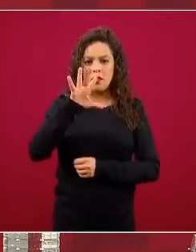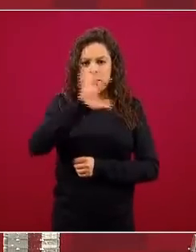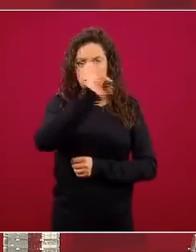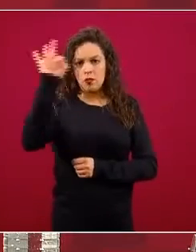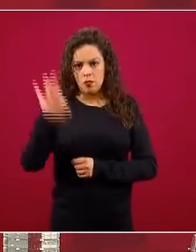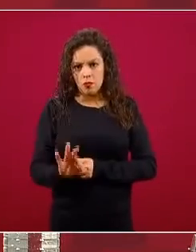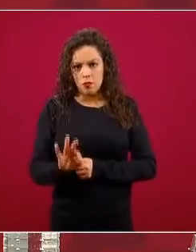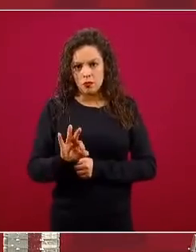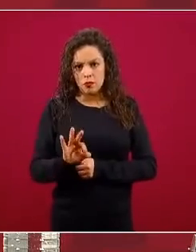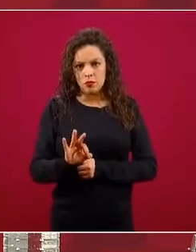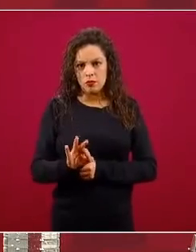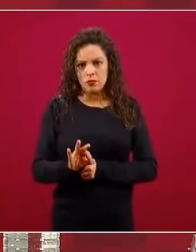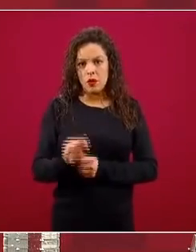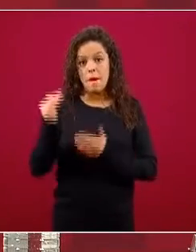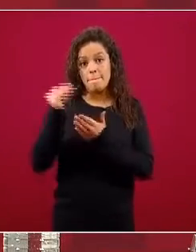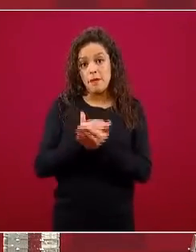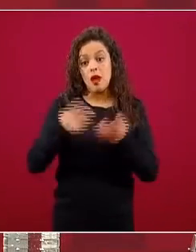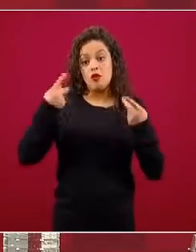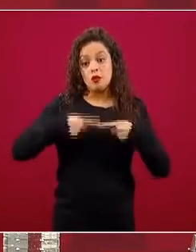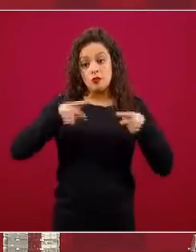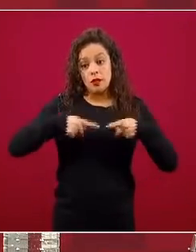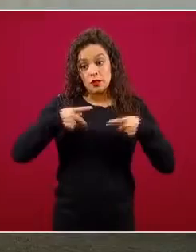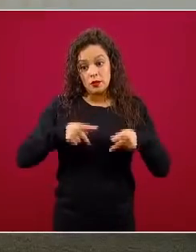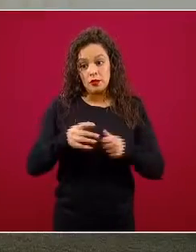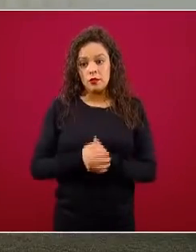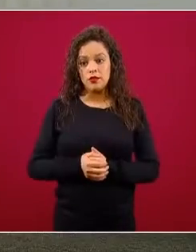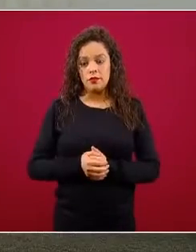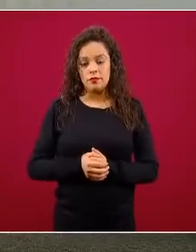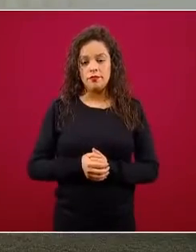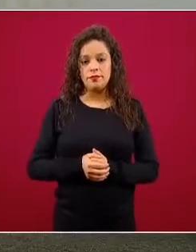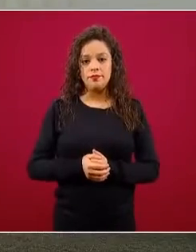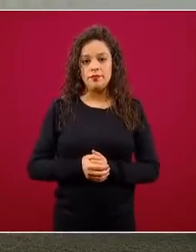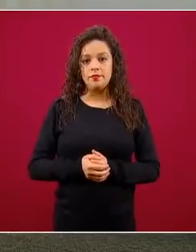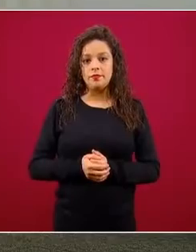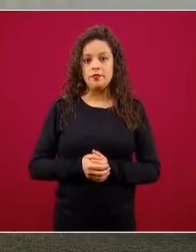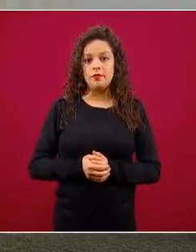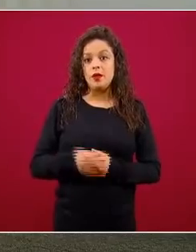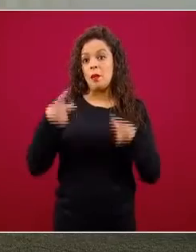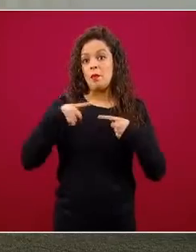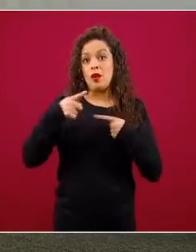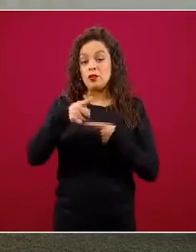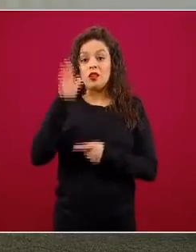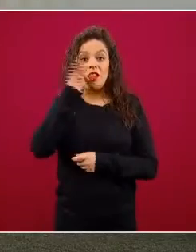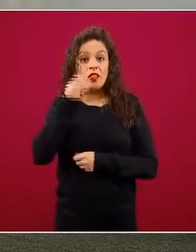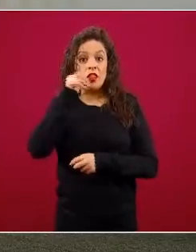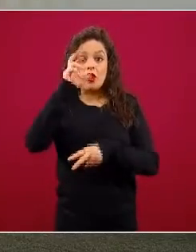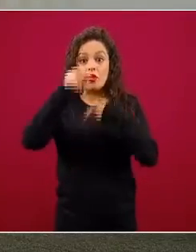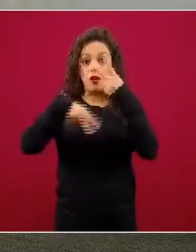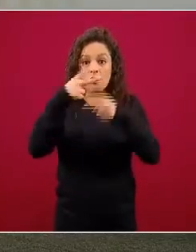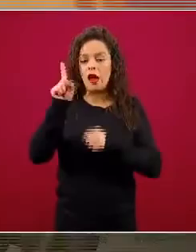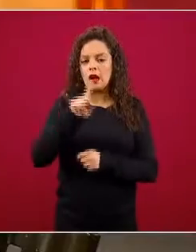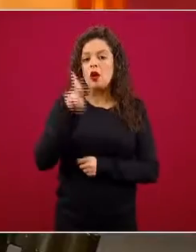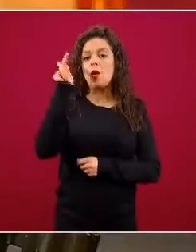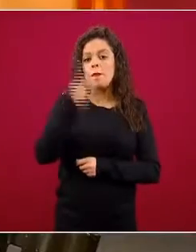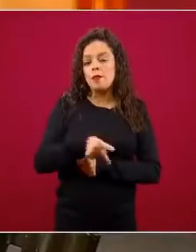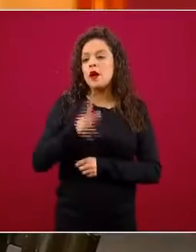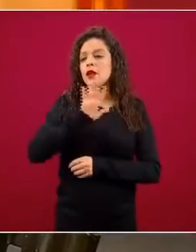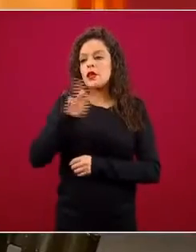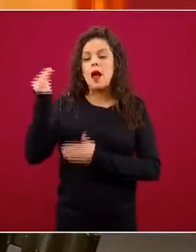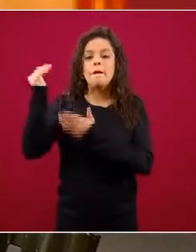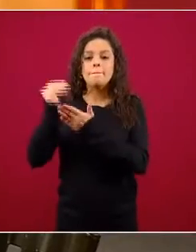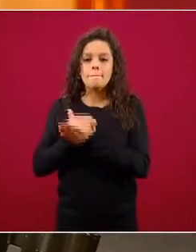central, no porque haya gente que no esté yendo, sino porque ya no van en familia, van personas de manera individual o en el caso del